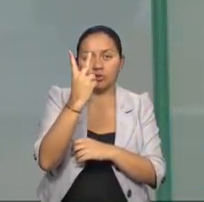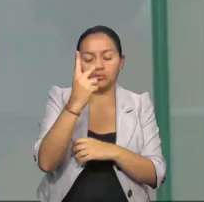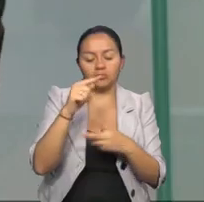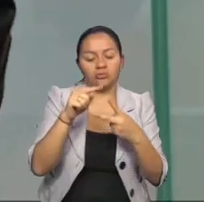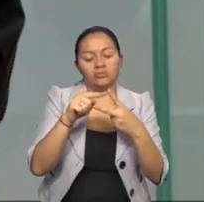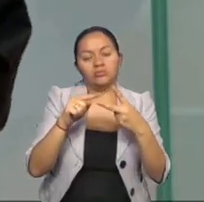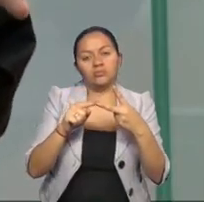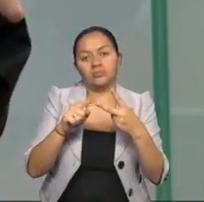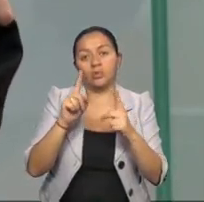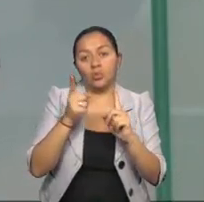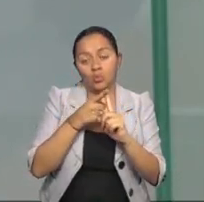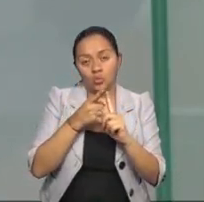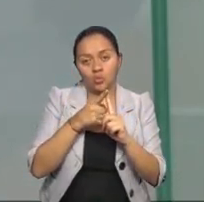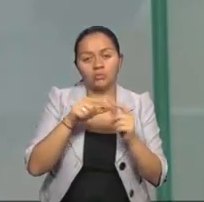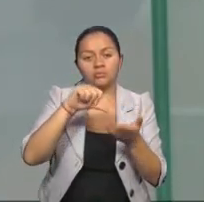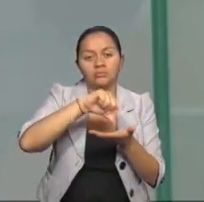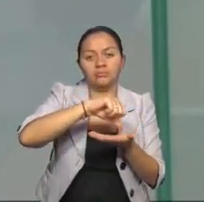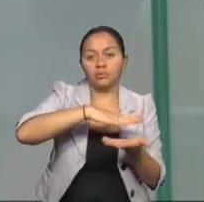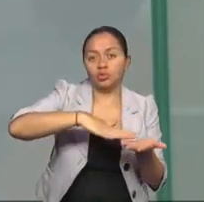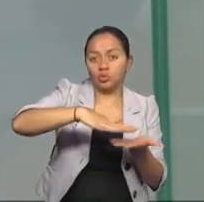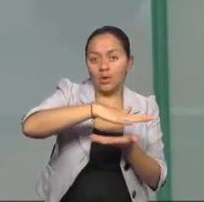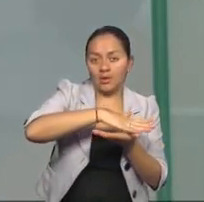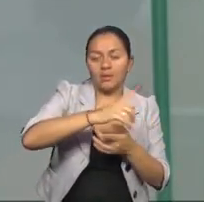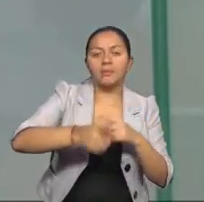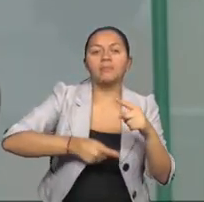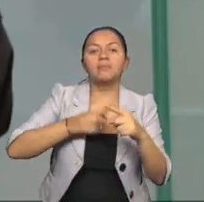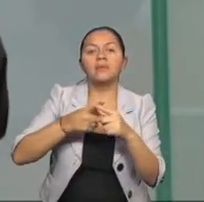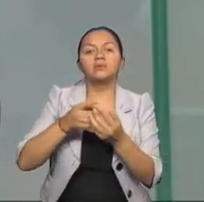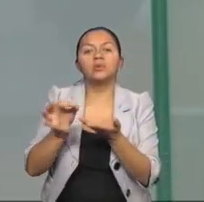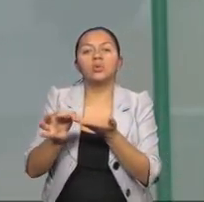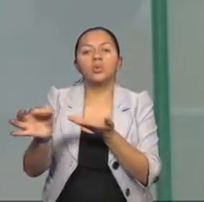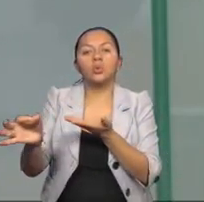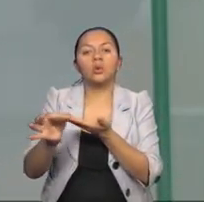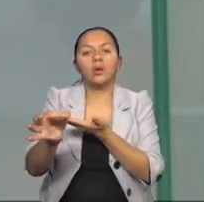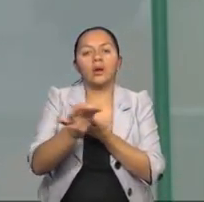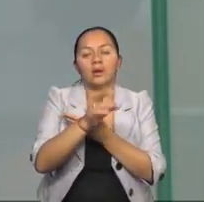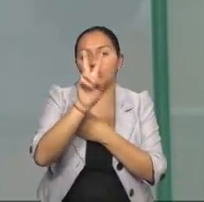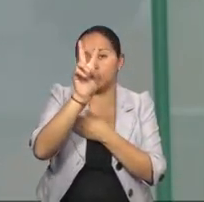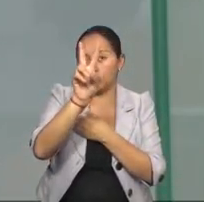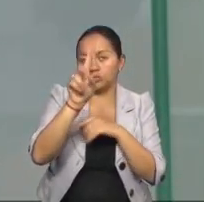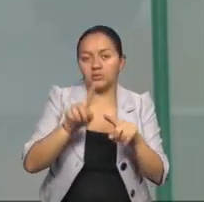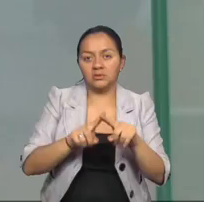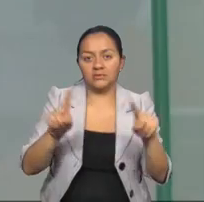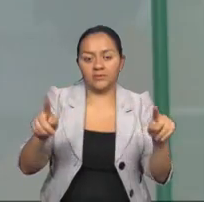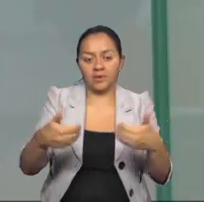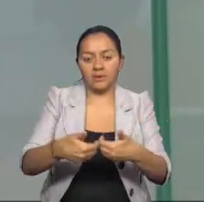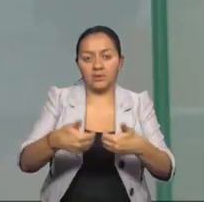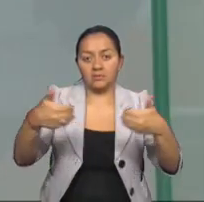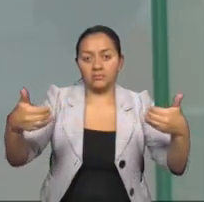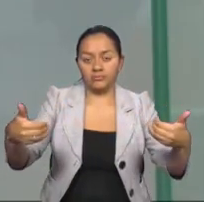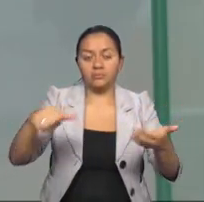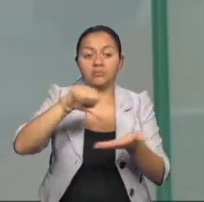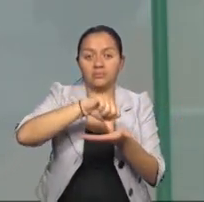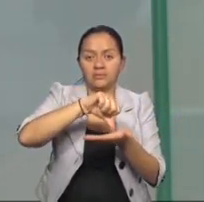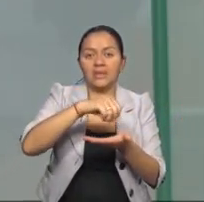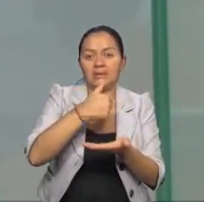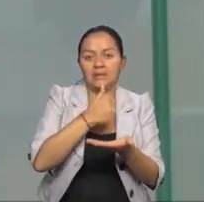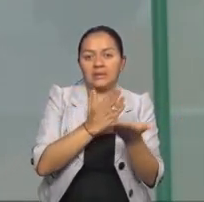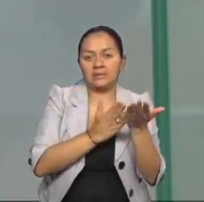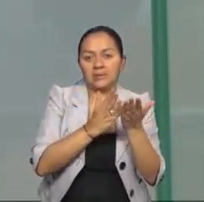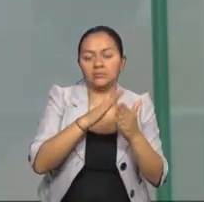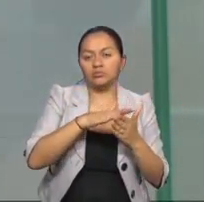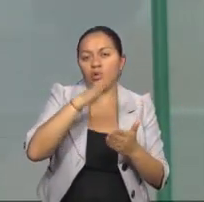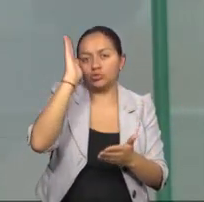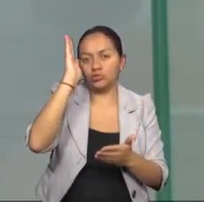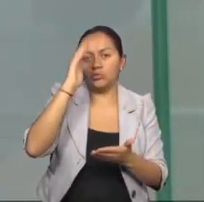el área urbana y el área rural se enmarca en dos diferencias del área urbana tiene muchos servicios el área rural a